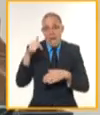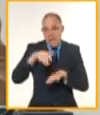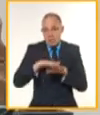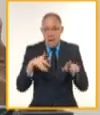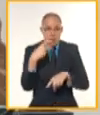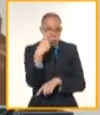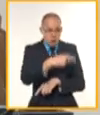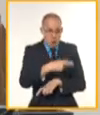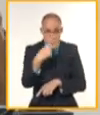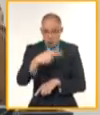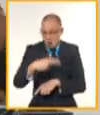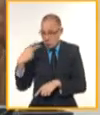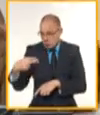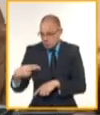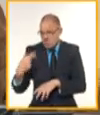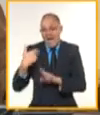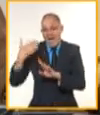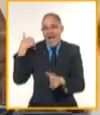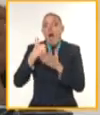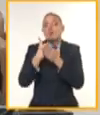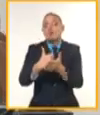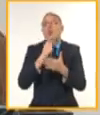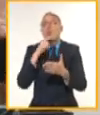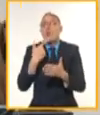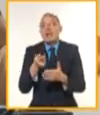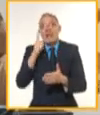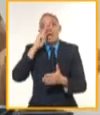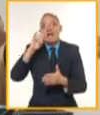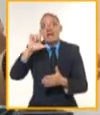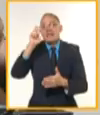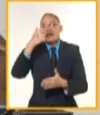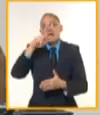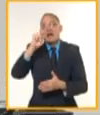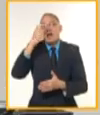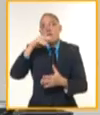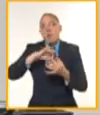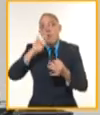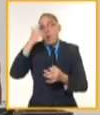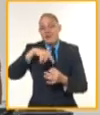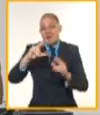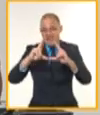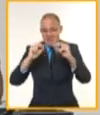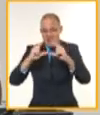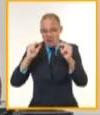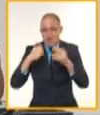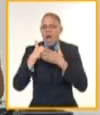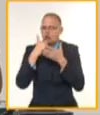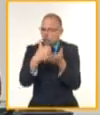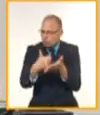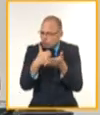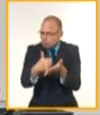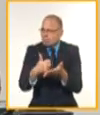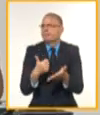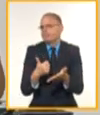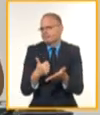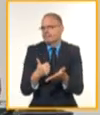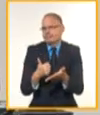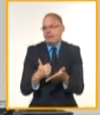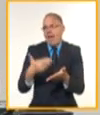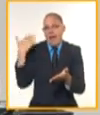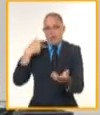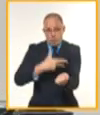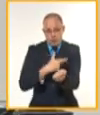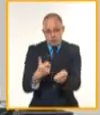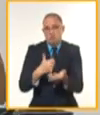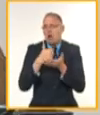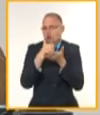primero a Nicaragua. Nicaragua buscó soluciones, es la prueba que la USAID era un elemento desestabilizador y